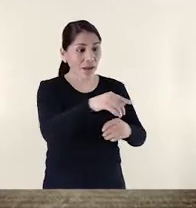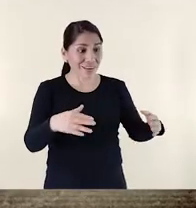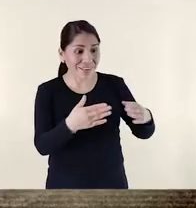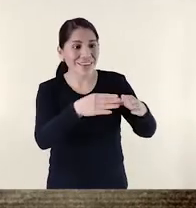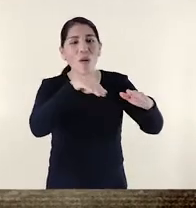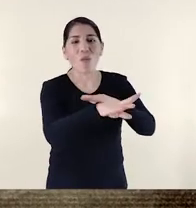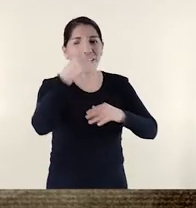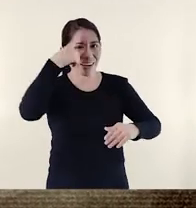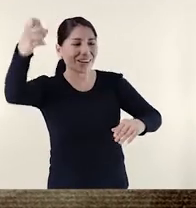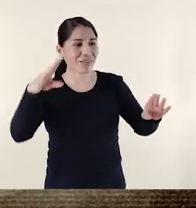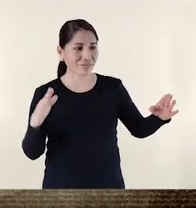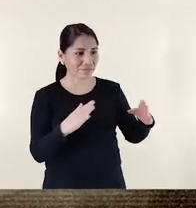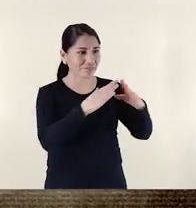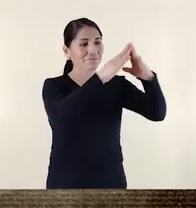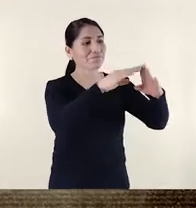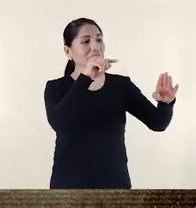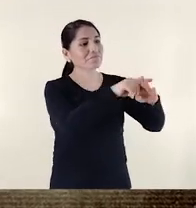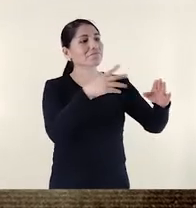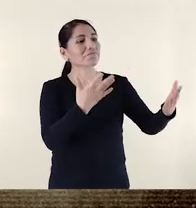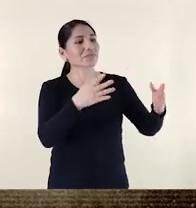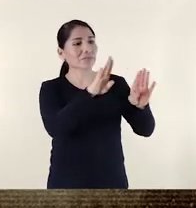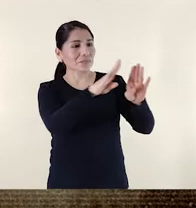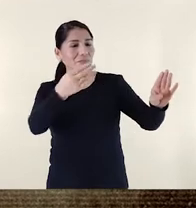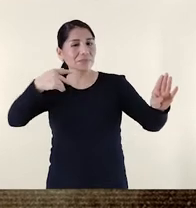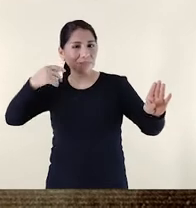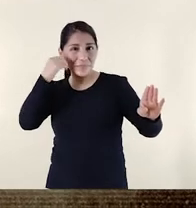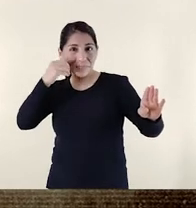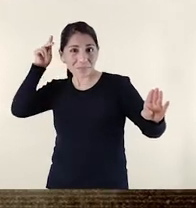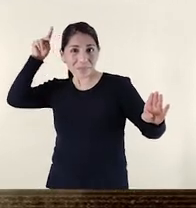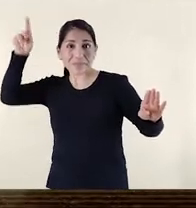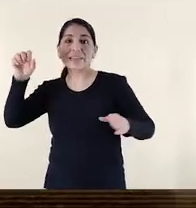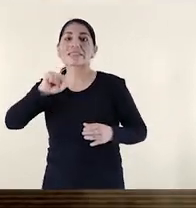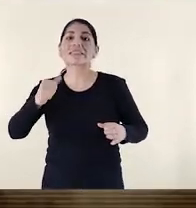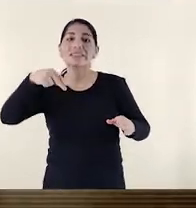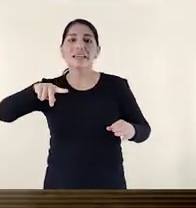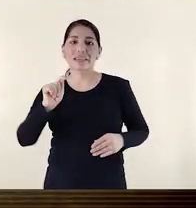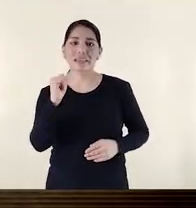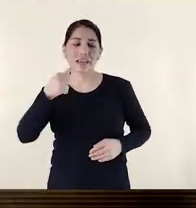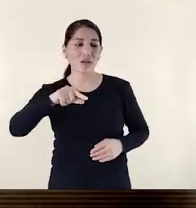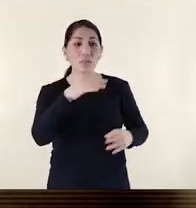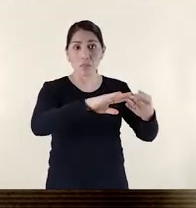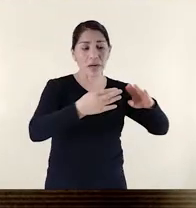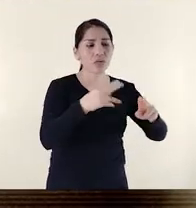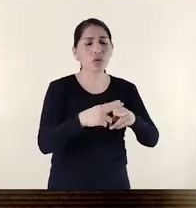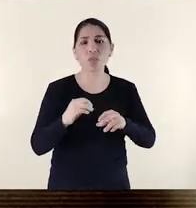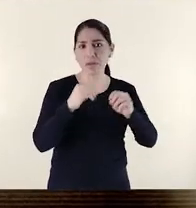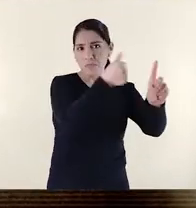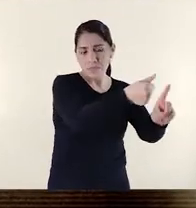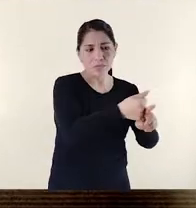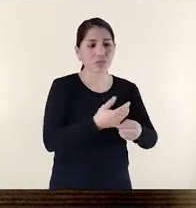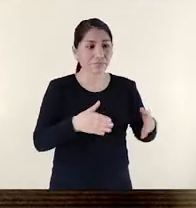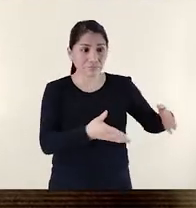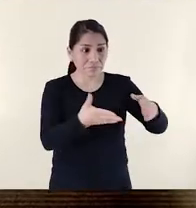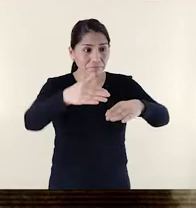en su vieja memoria el lugar de la puerta principal del viejo reducto de indios de Santiago del Cercado. También le da el nombre al barrio mismo y